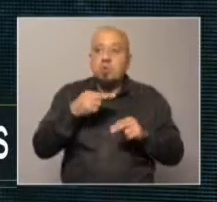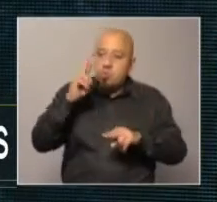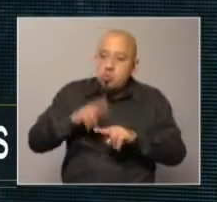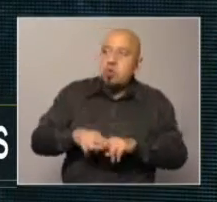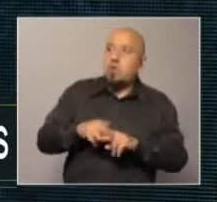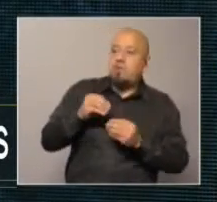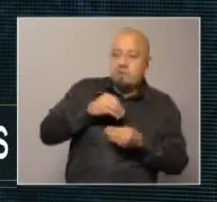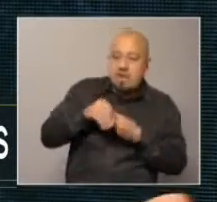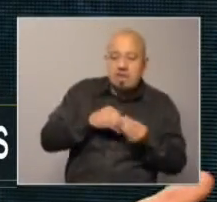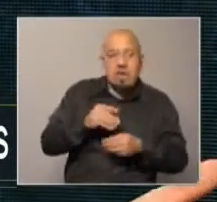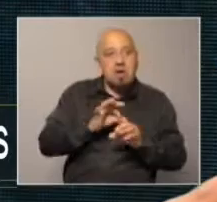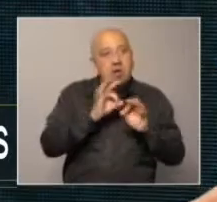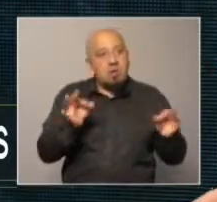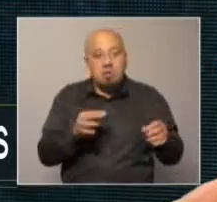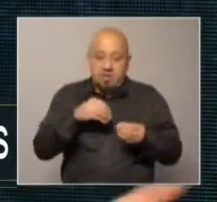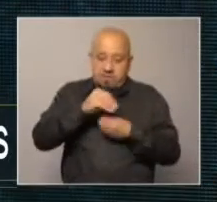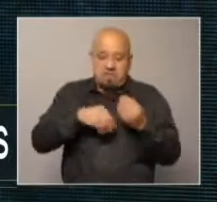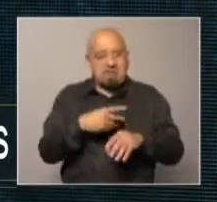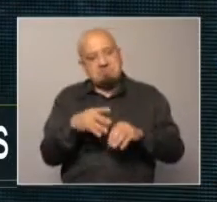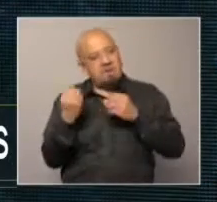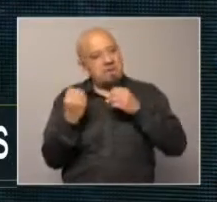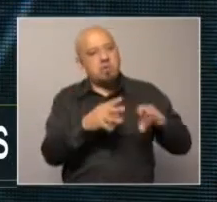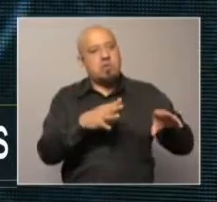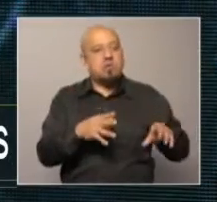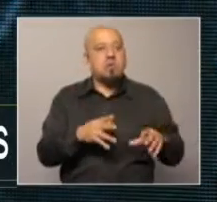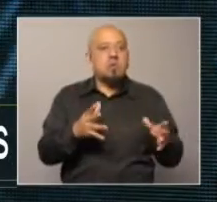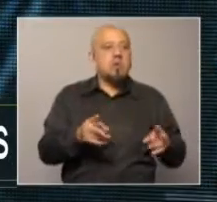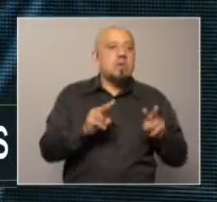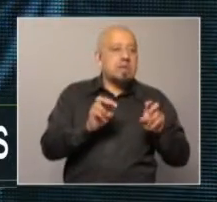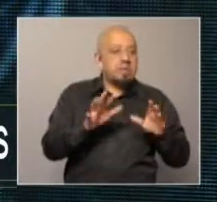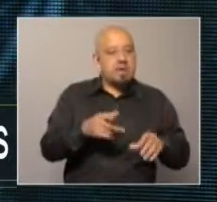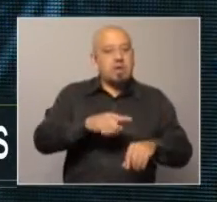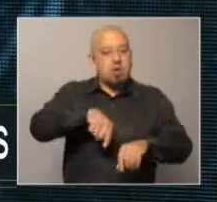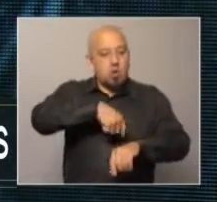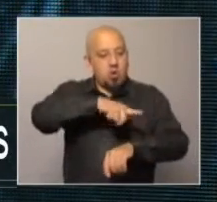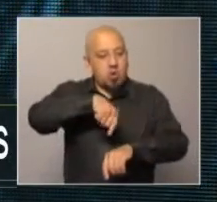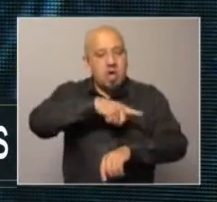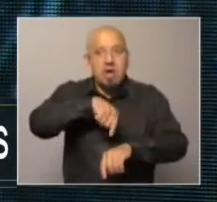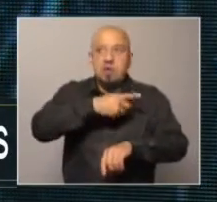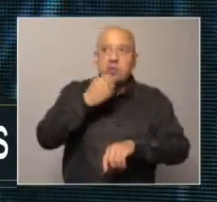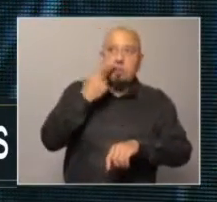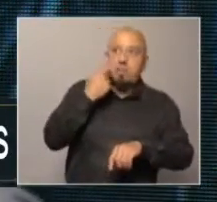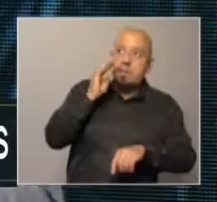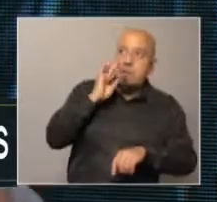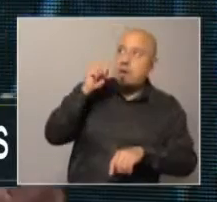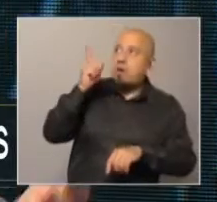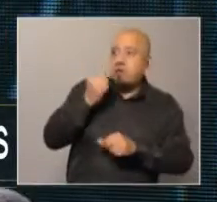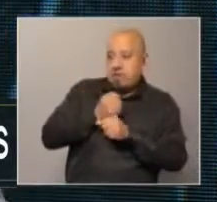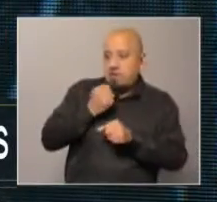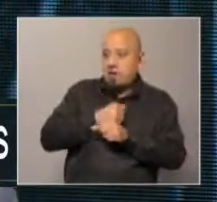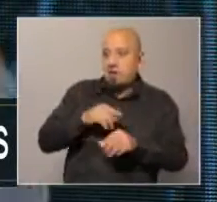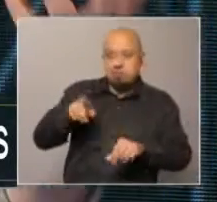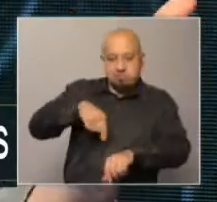familiares, o abandonos literalmente, carga horaria de los referentes familiares dedicadas al